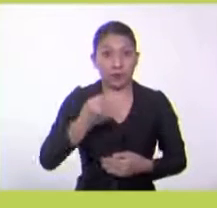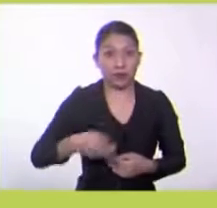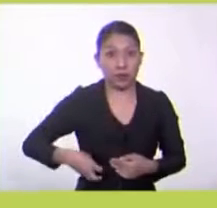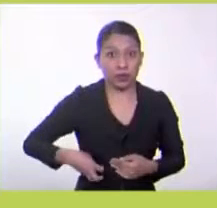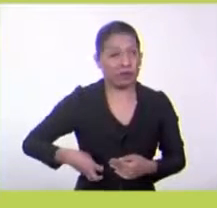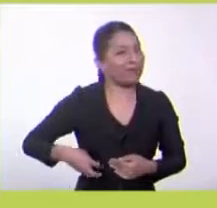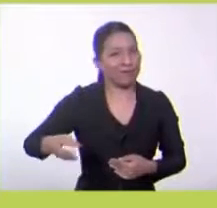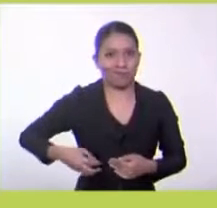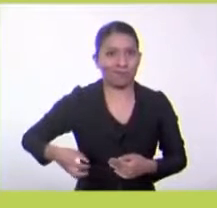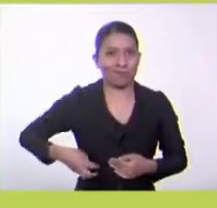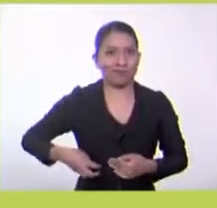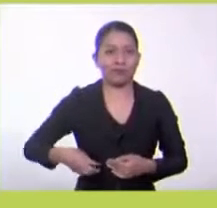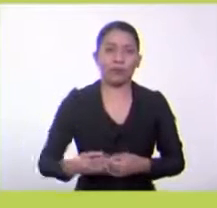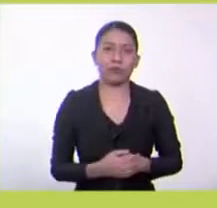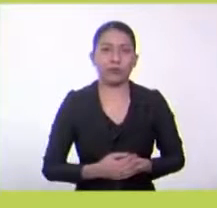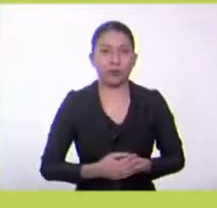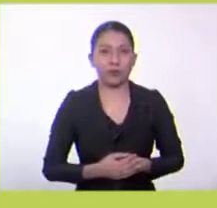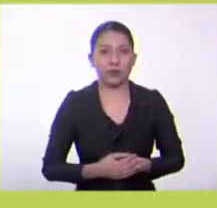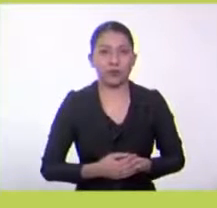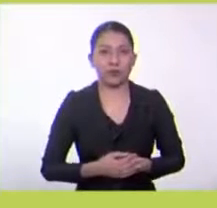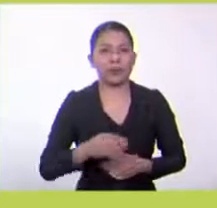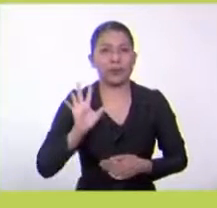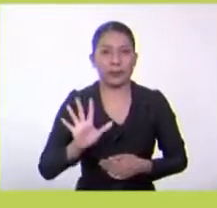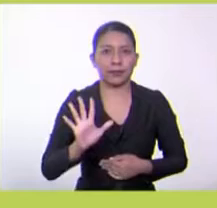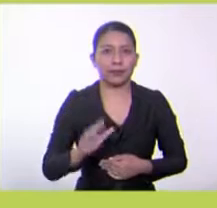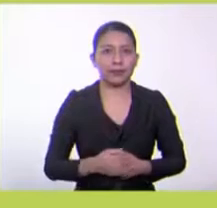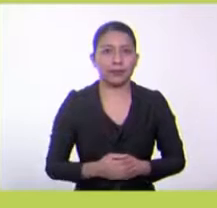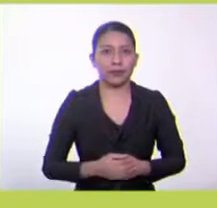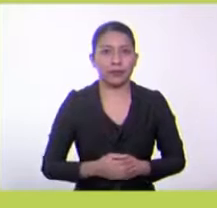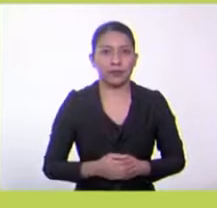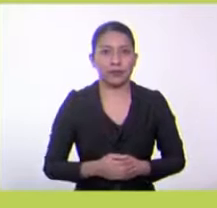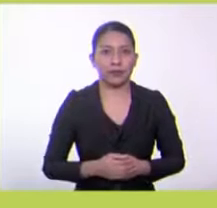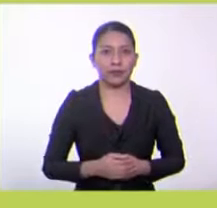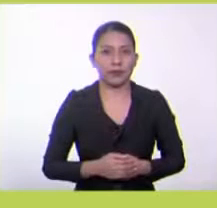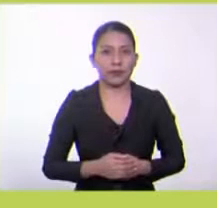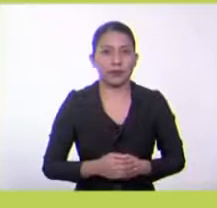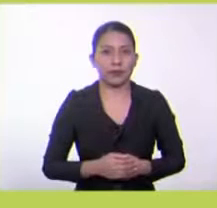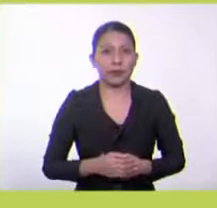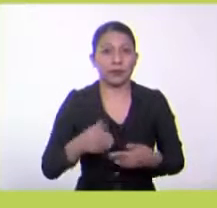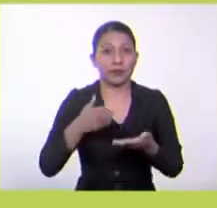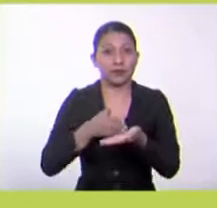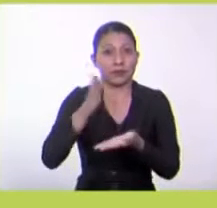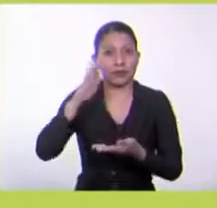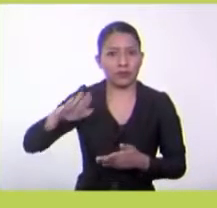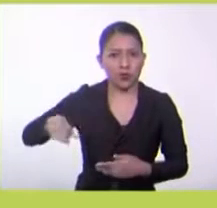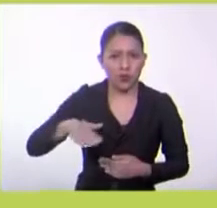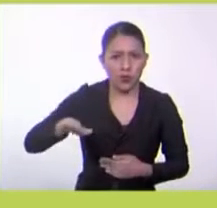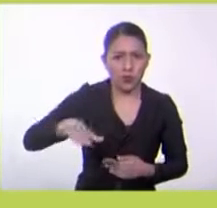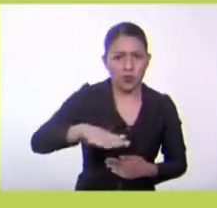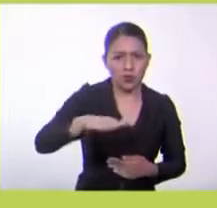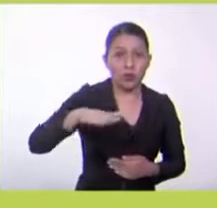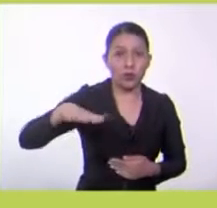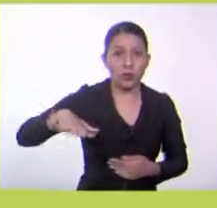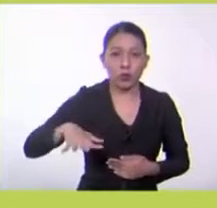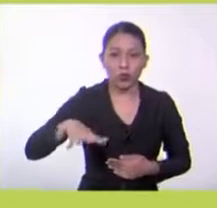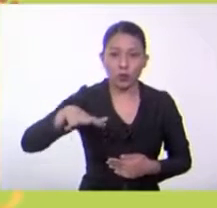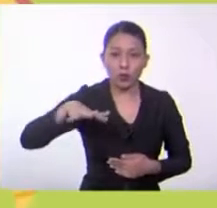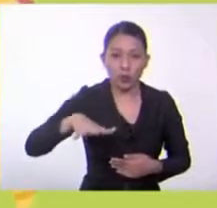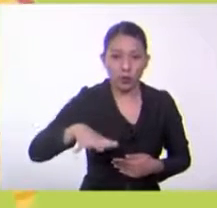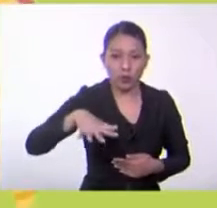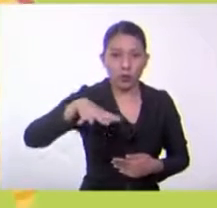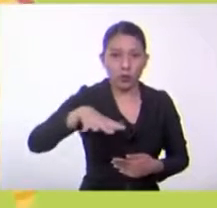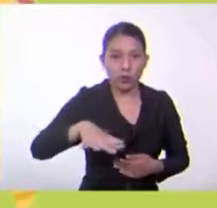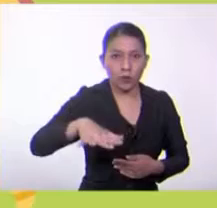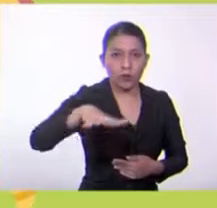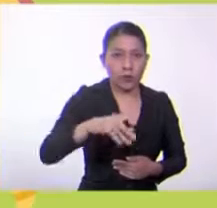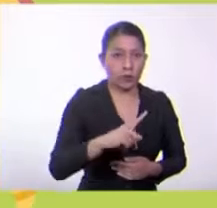falso. Pregunta 5. ¿La mazacuata, la mantarraya y el caballito de